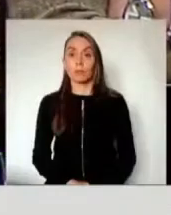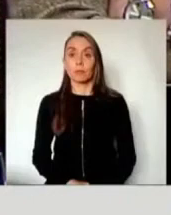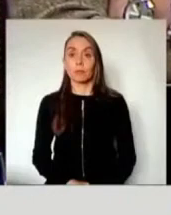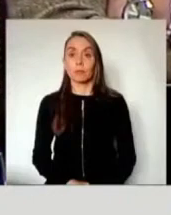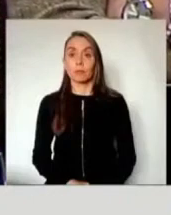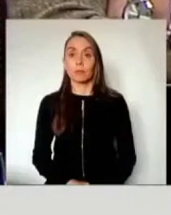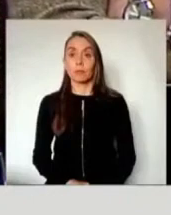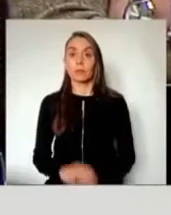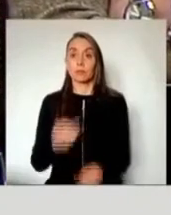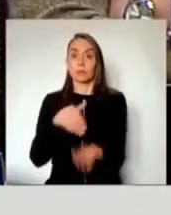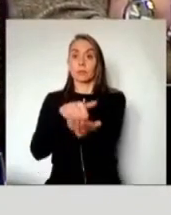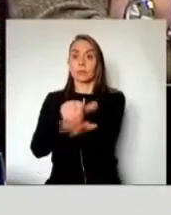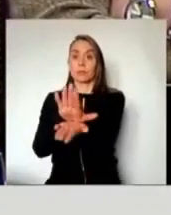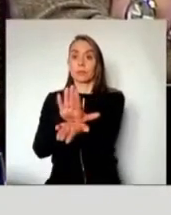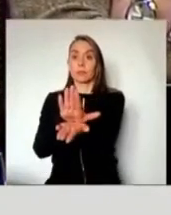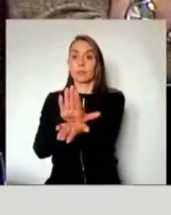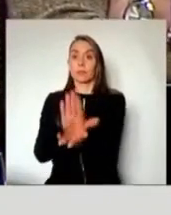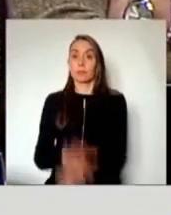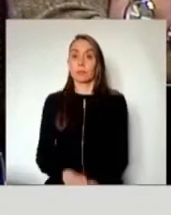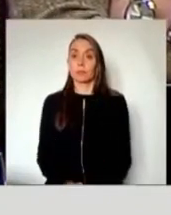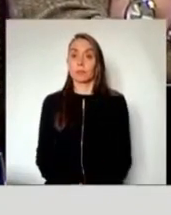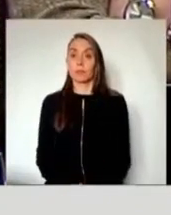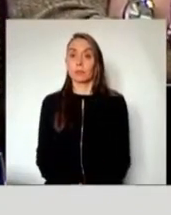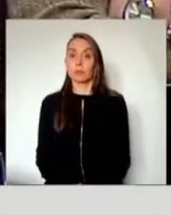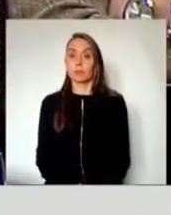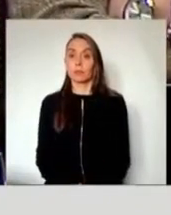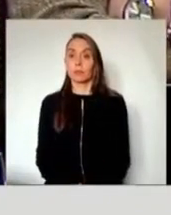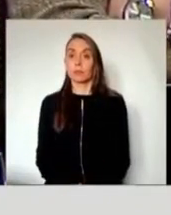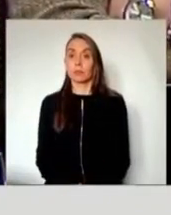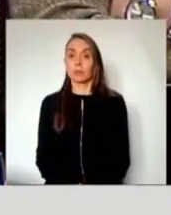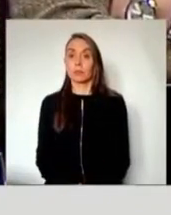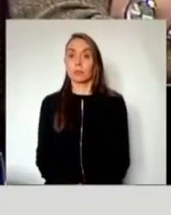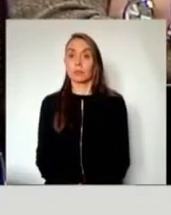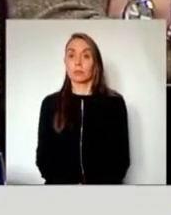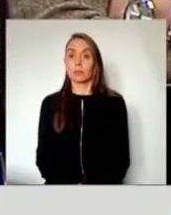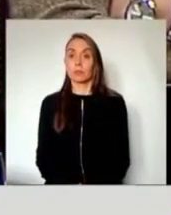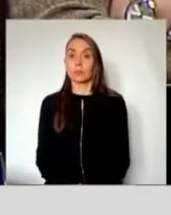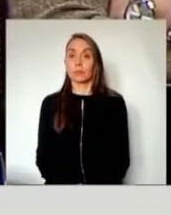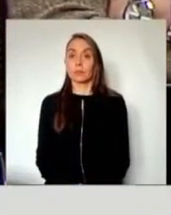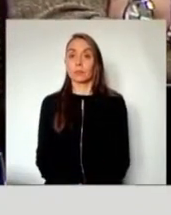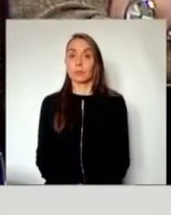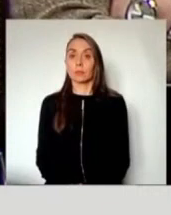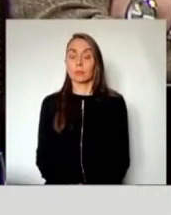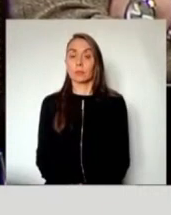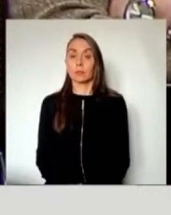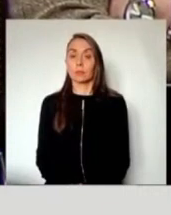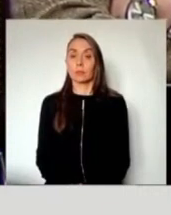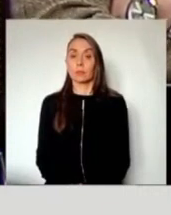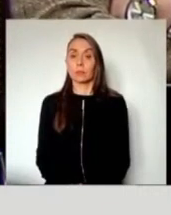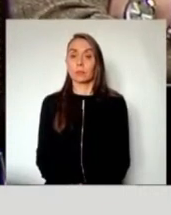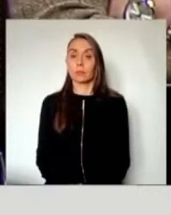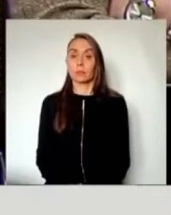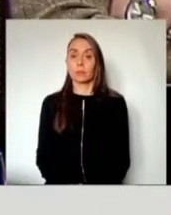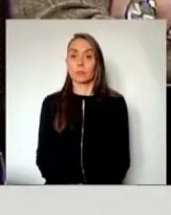Rechazado. Si le parece a la sala, por la misma votación, las normas de acuerdo. ¿Para no votar?